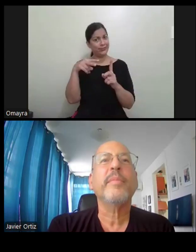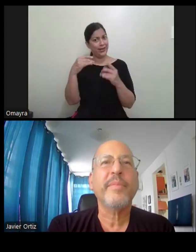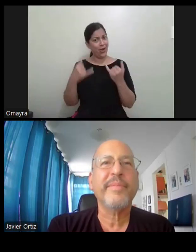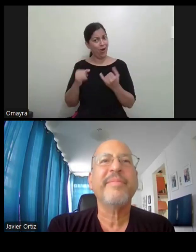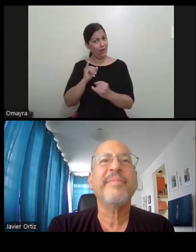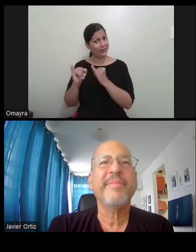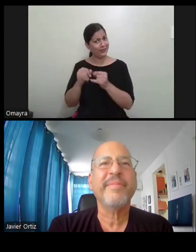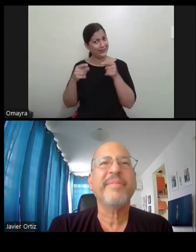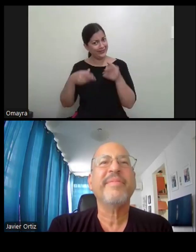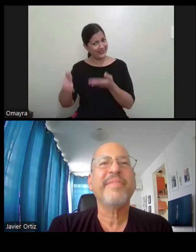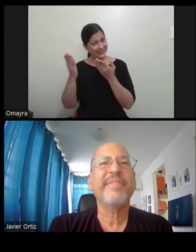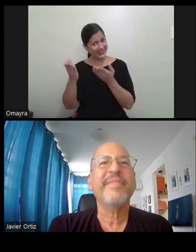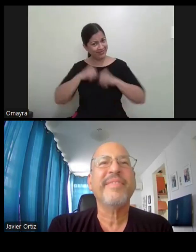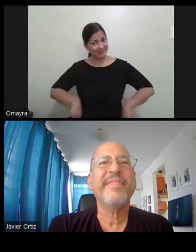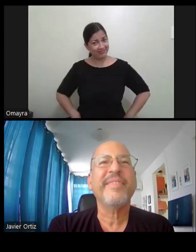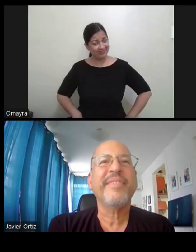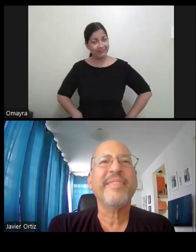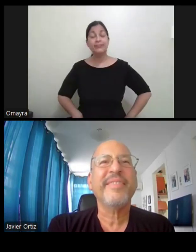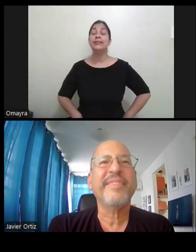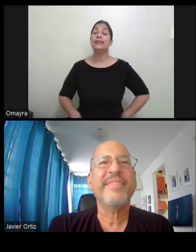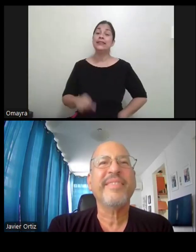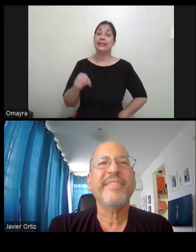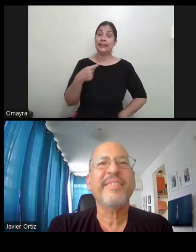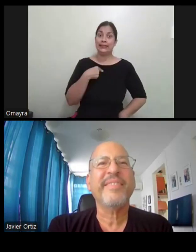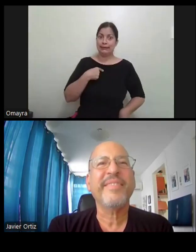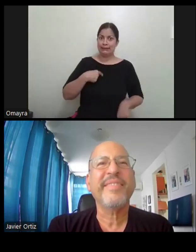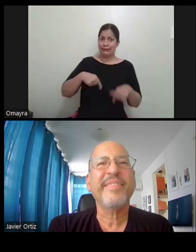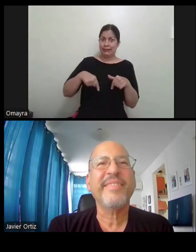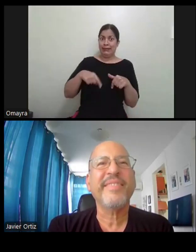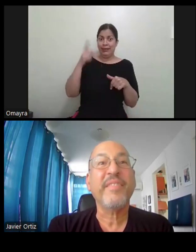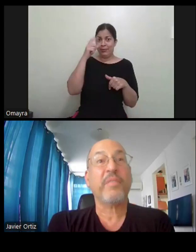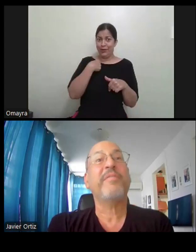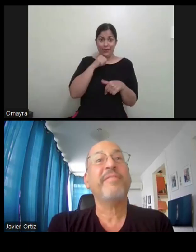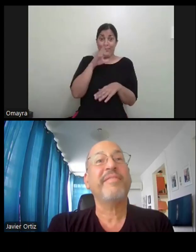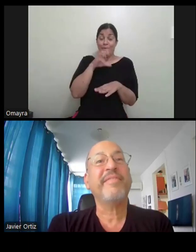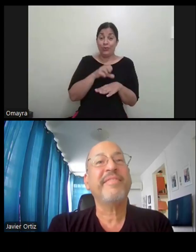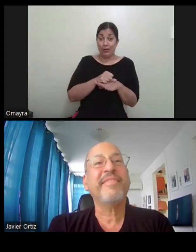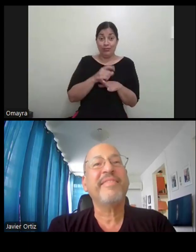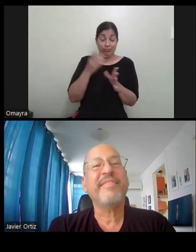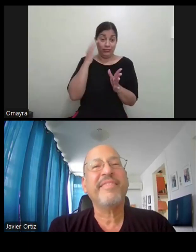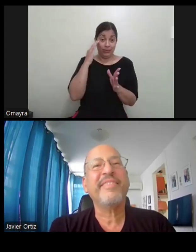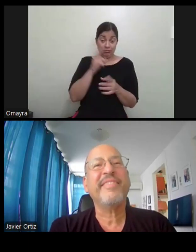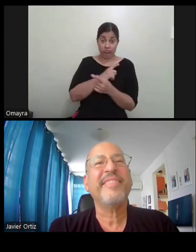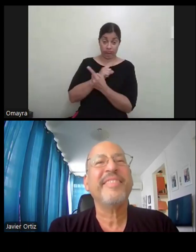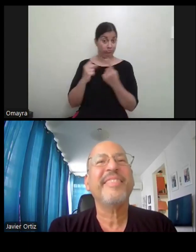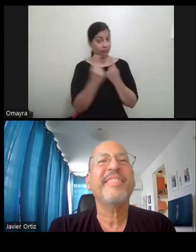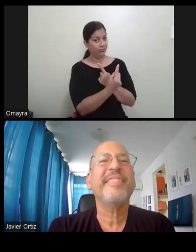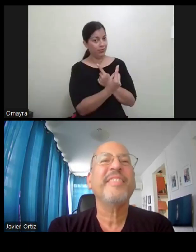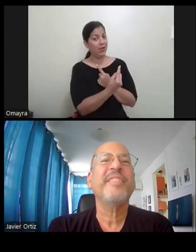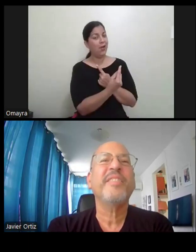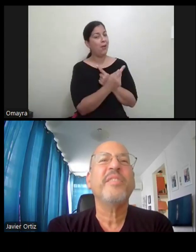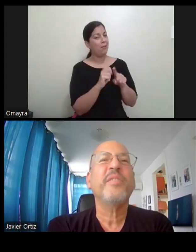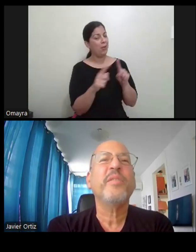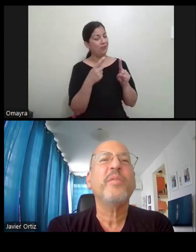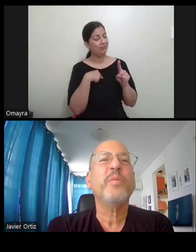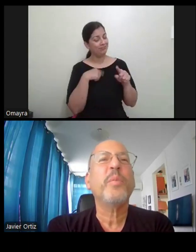sí. Eso me aterra, porque uno está acostumbrado a estar del otro lado. Pero bueno, estoy ante